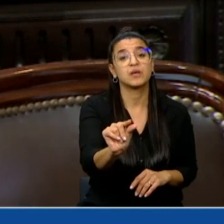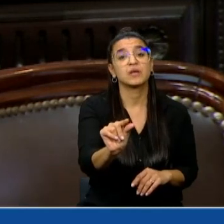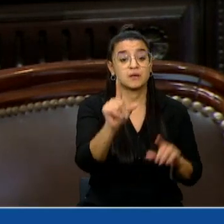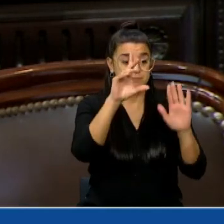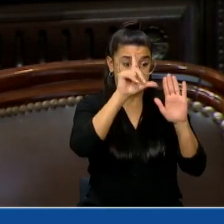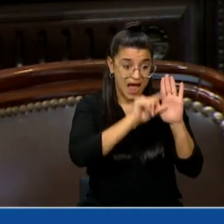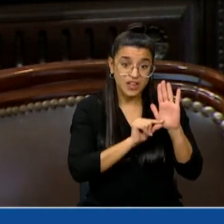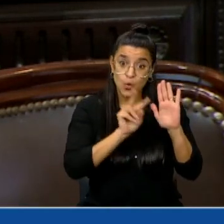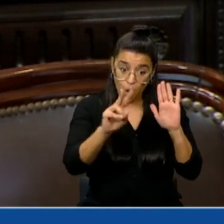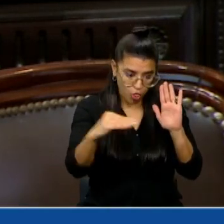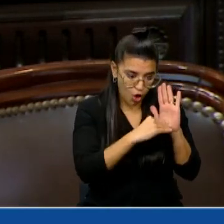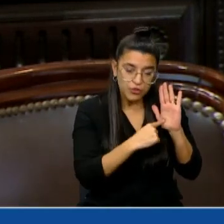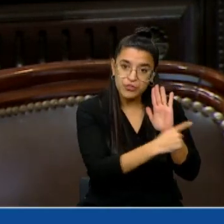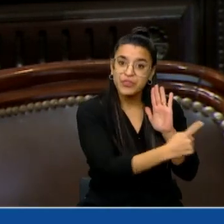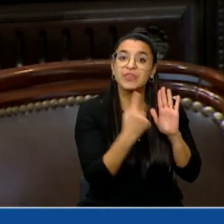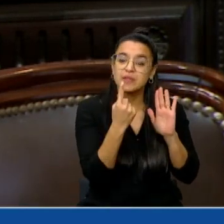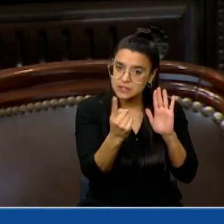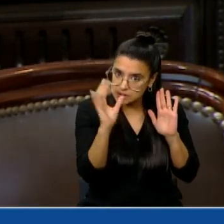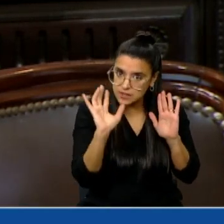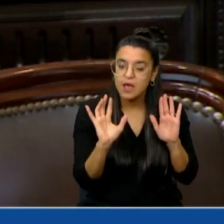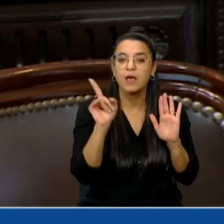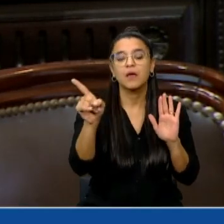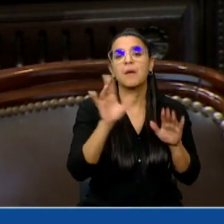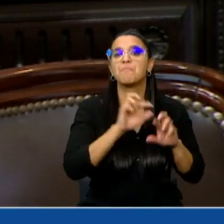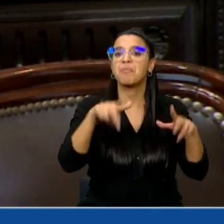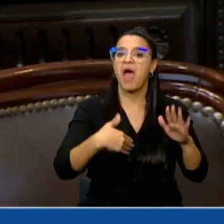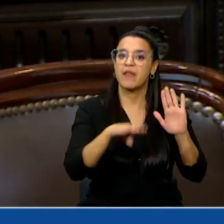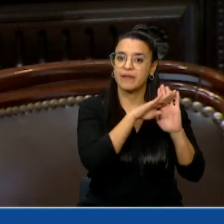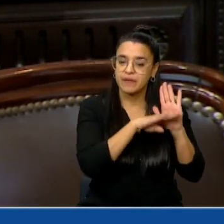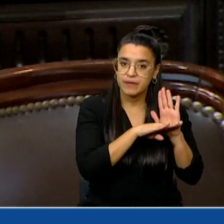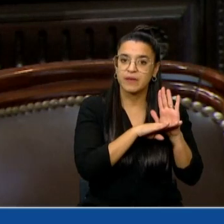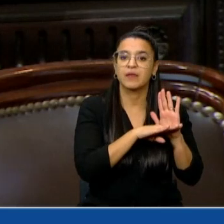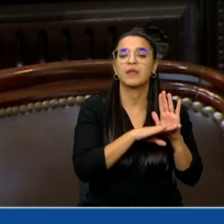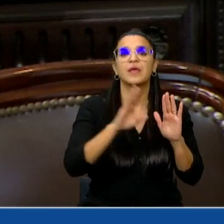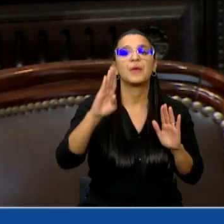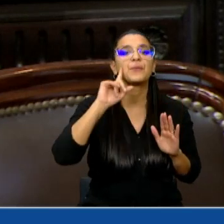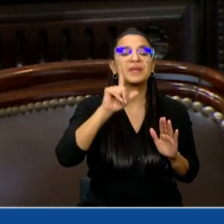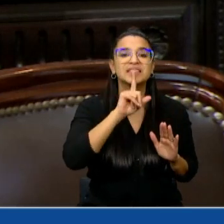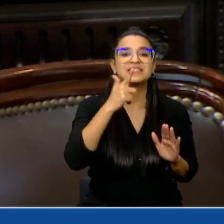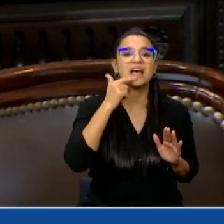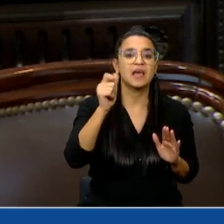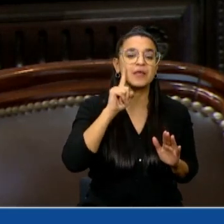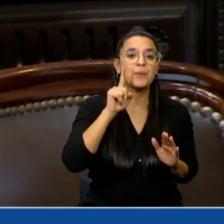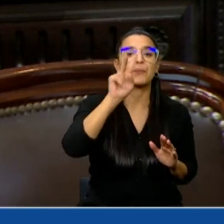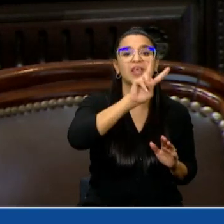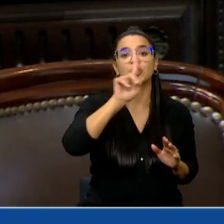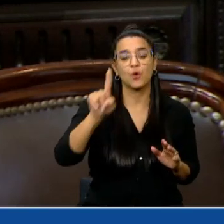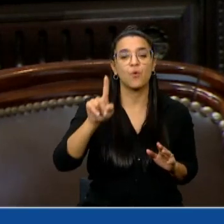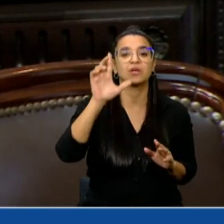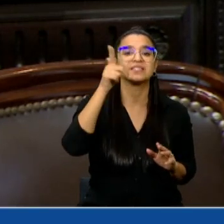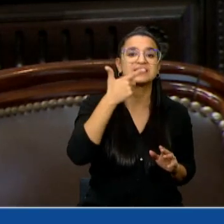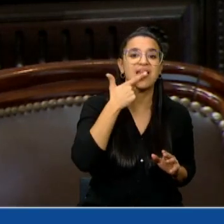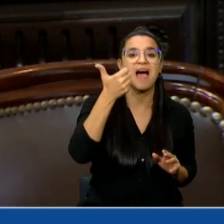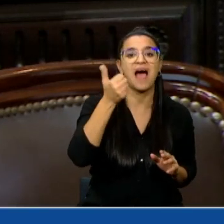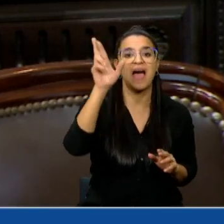el artículo 2 están caracterizados por los programas BIT 621 OC, AR